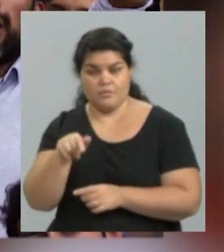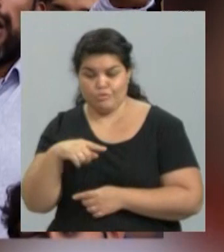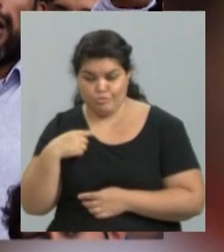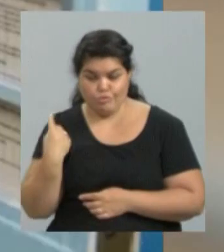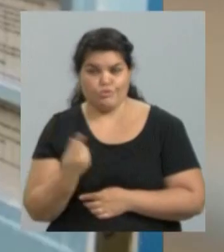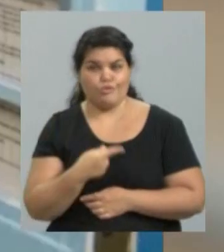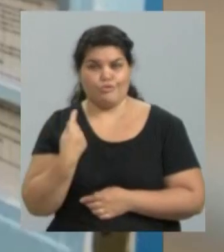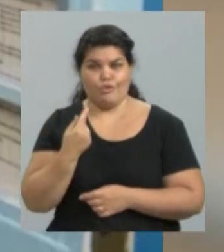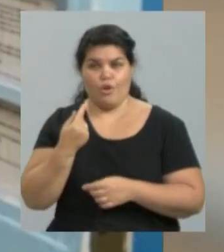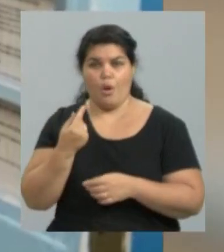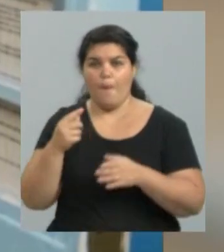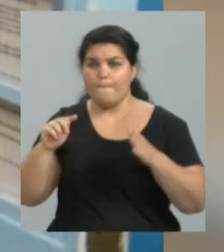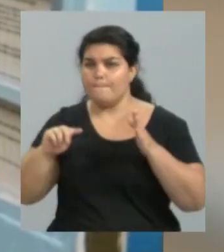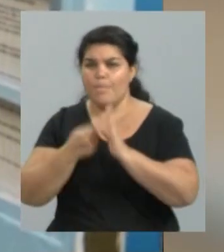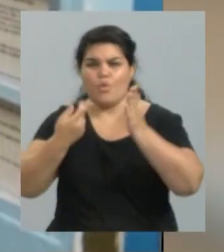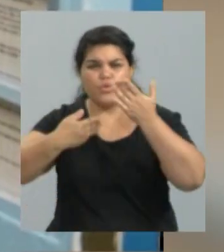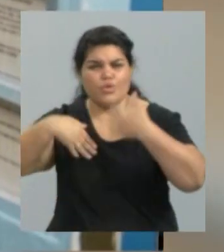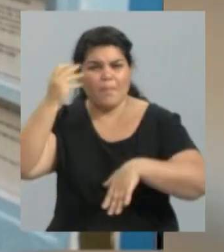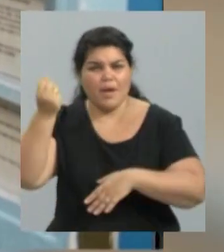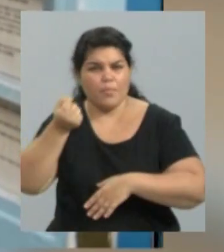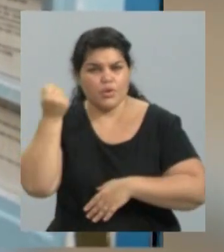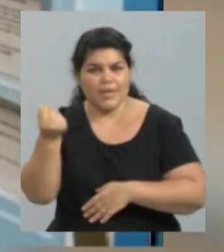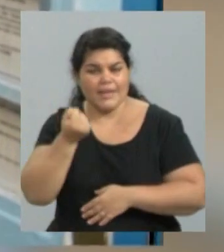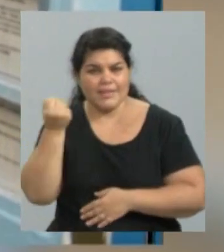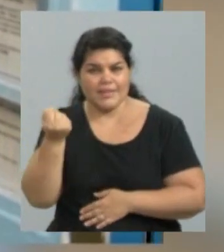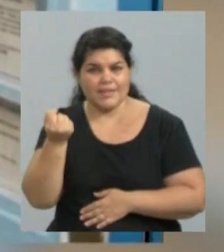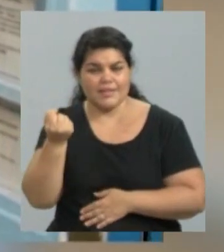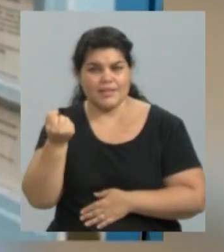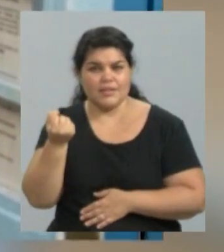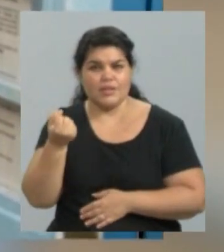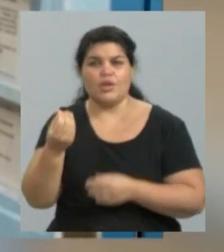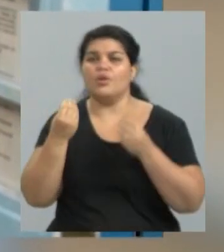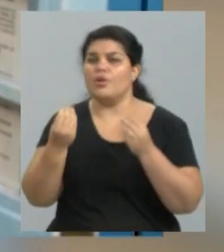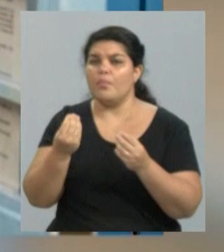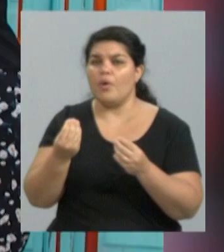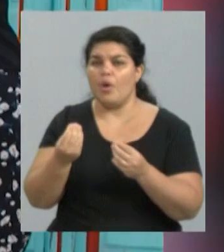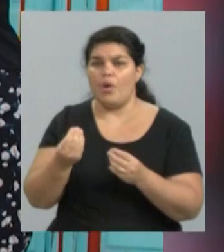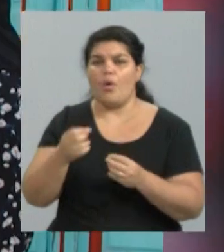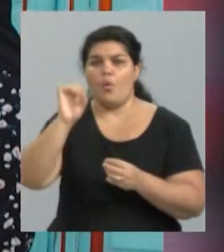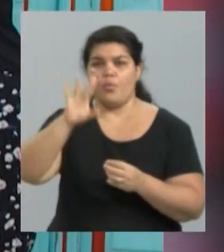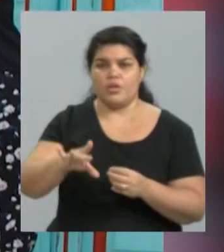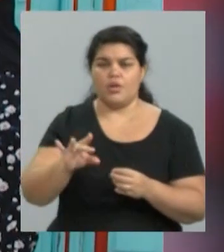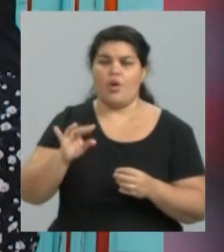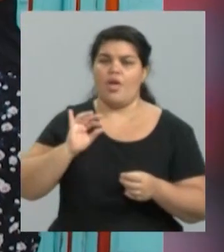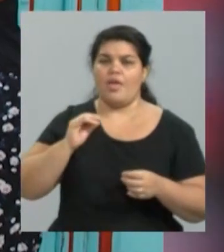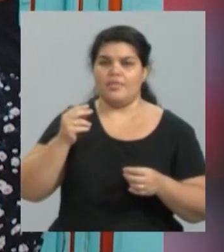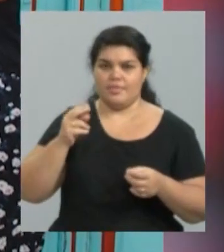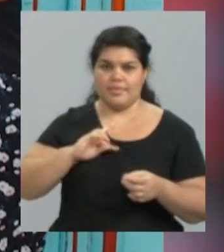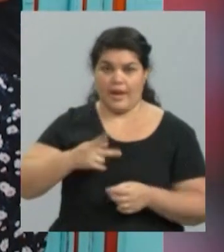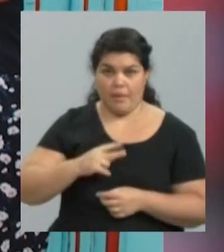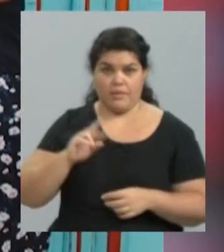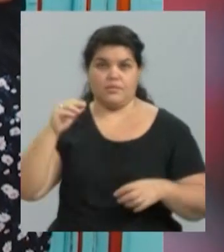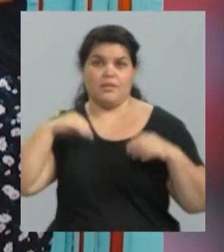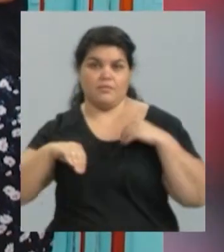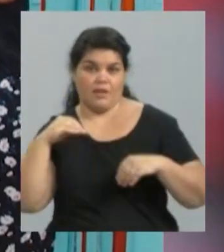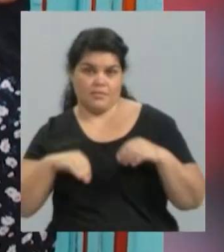eh, como nuestra atención solamente al colectivo travesti trans porque entendíamos que era